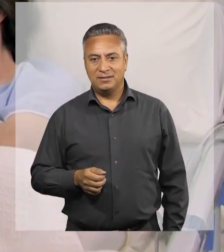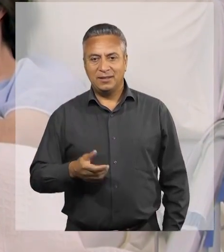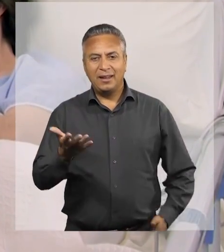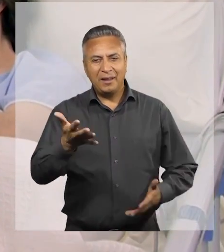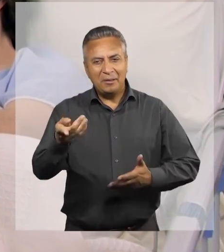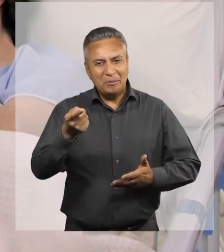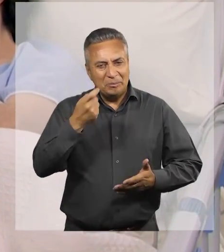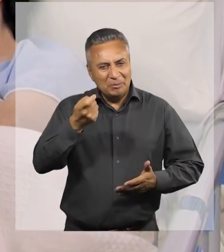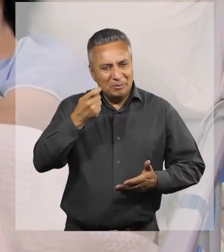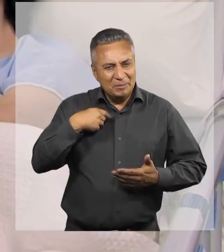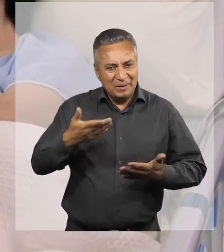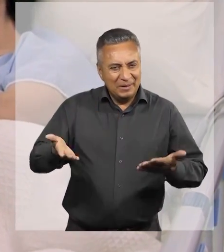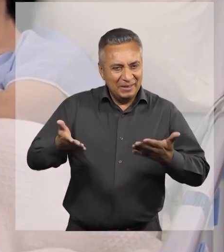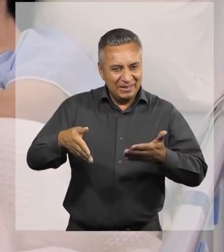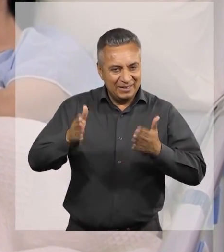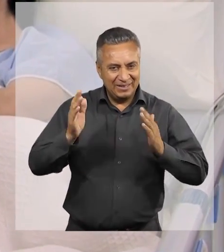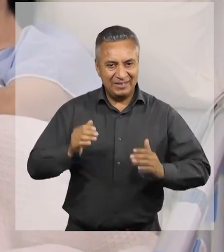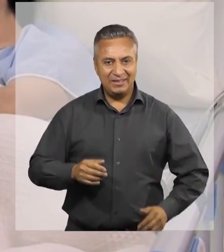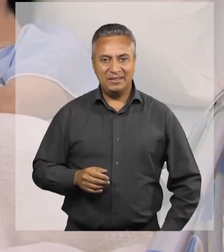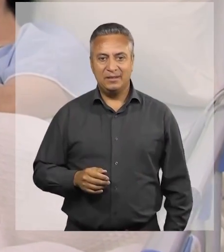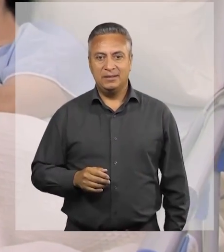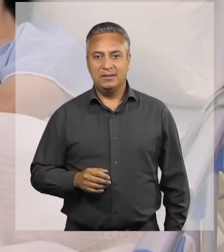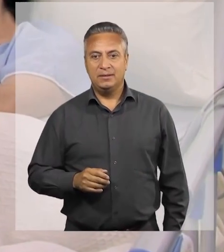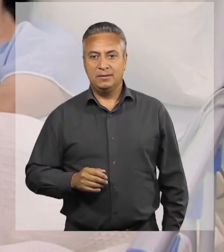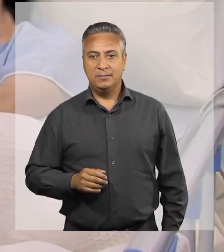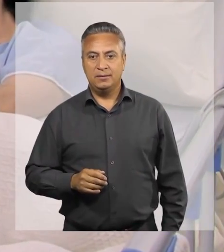¿Qué estoy sacando, mujer?